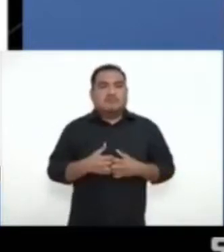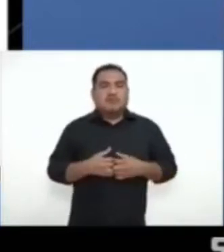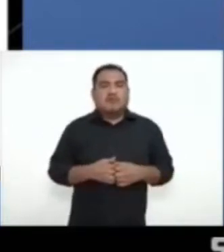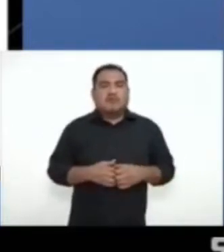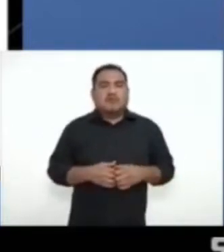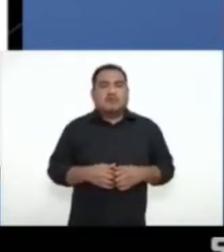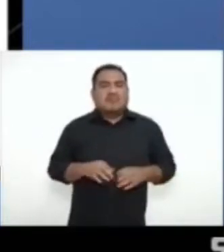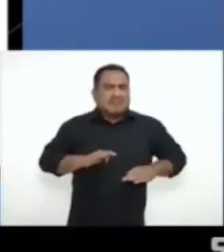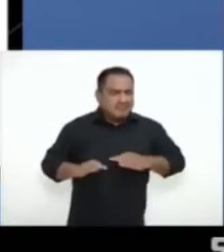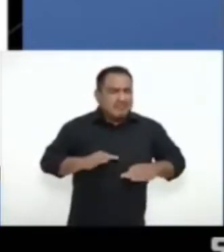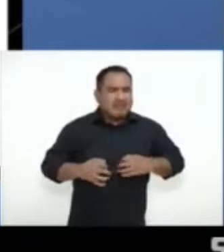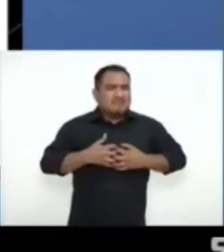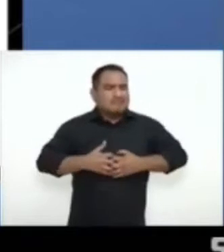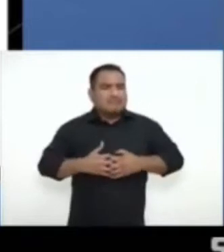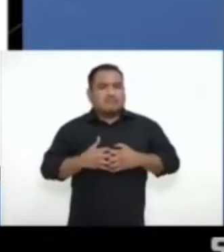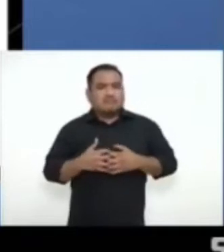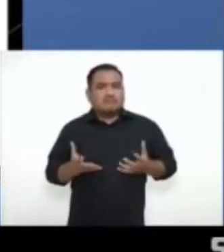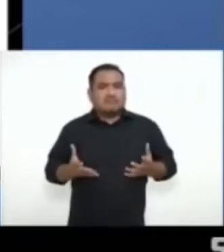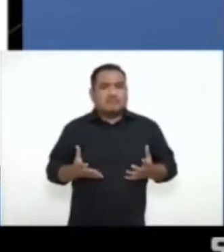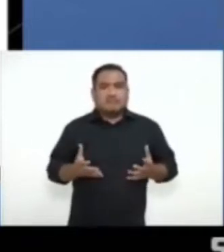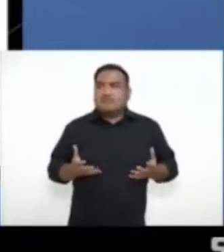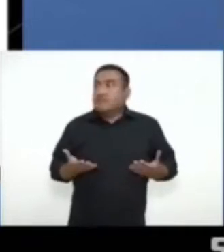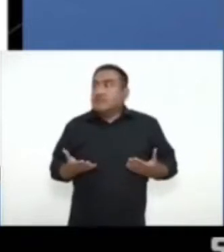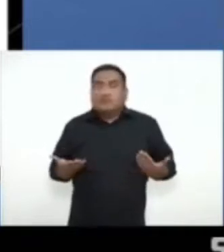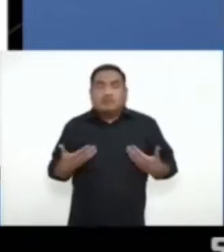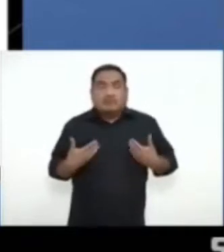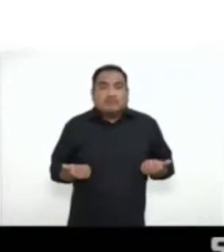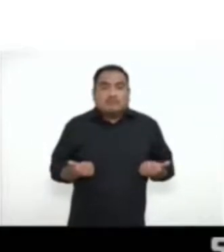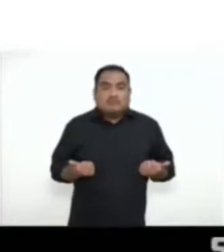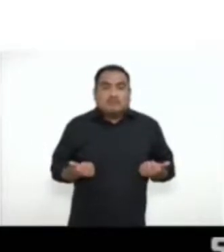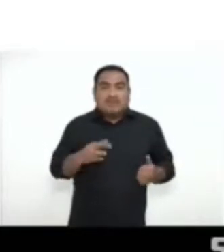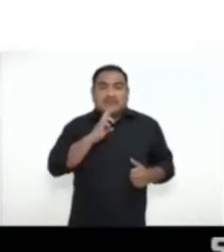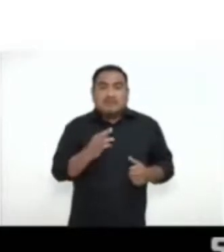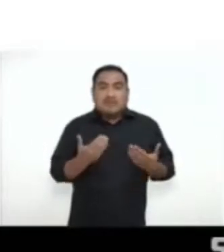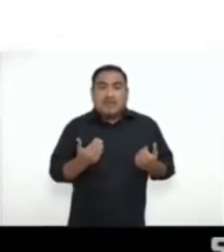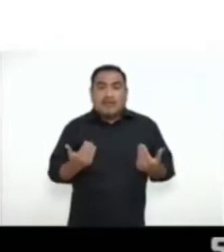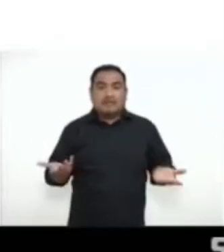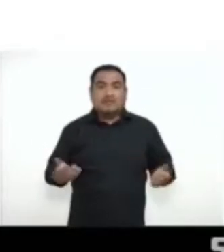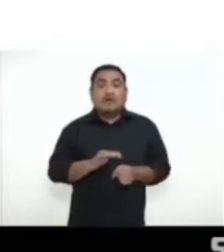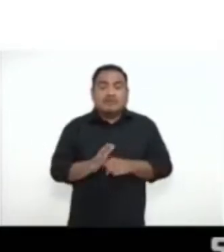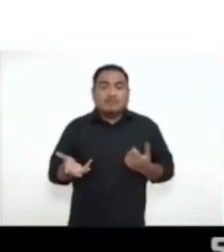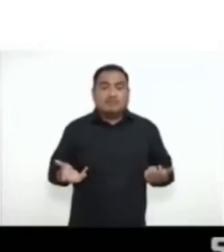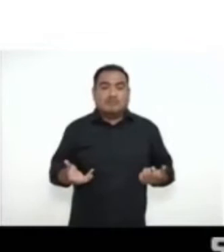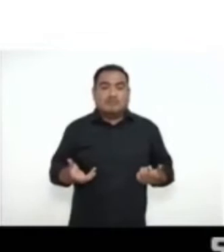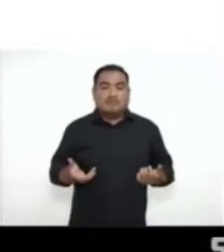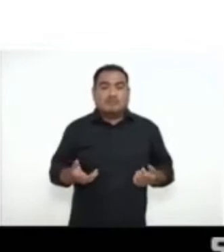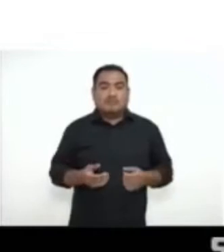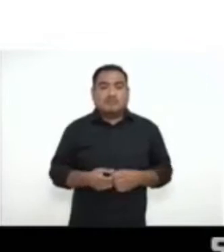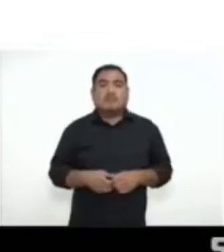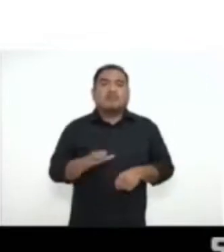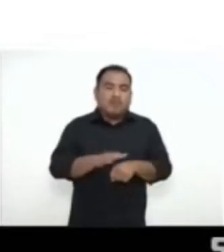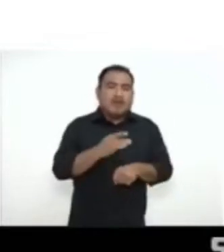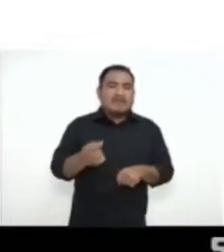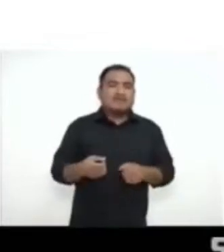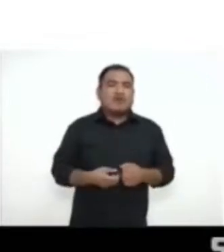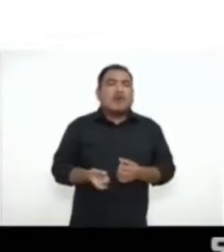sobrecalentar, digámoslo de esa manera, porque no tiene una respuesta adecuada. Y se empiezan a